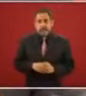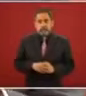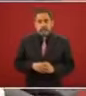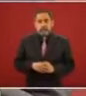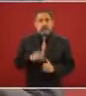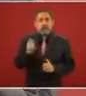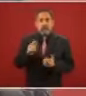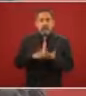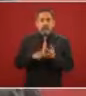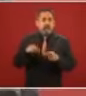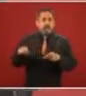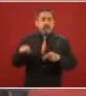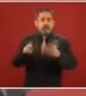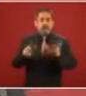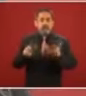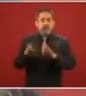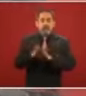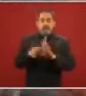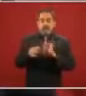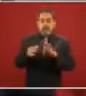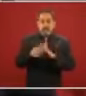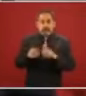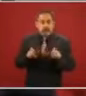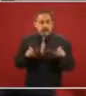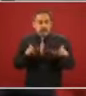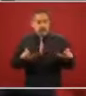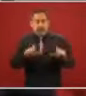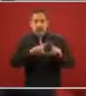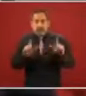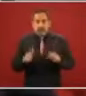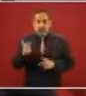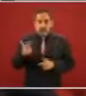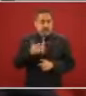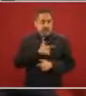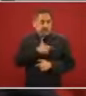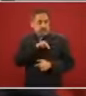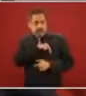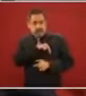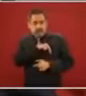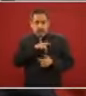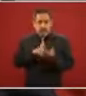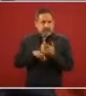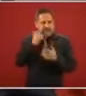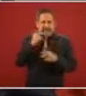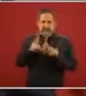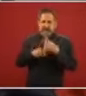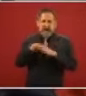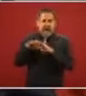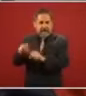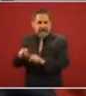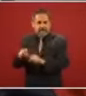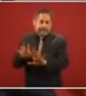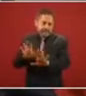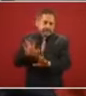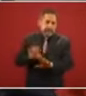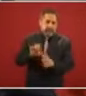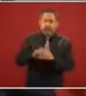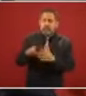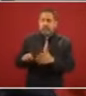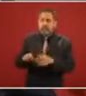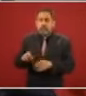que va la Guardia Nacional a querer detener a alguien y